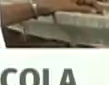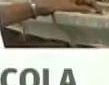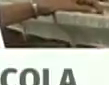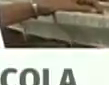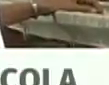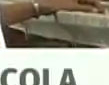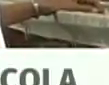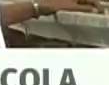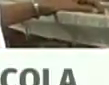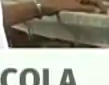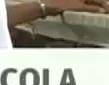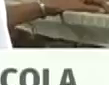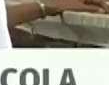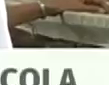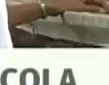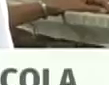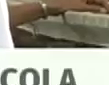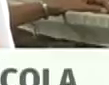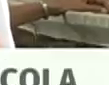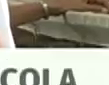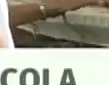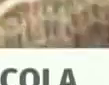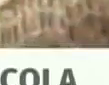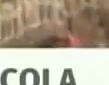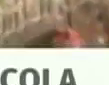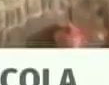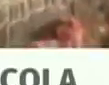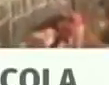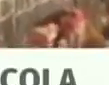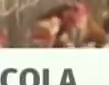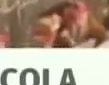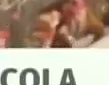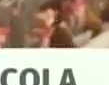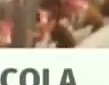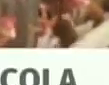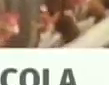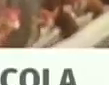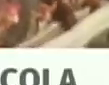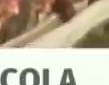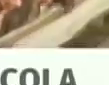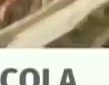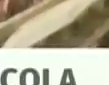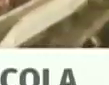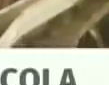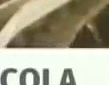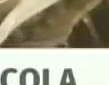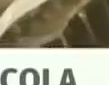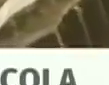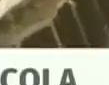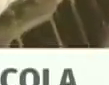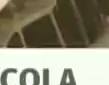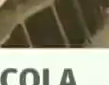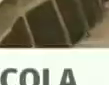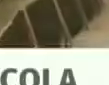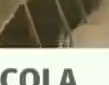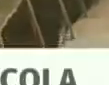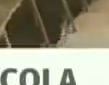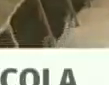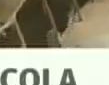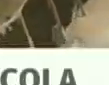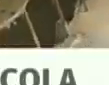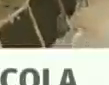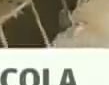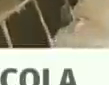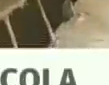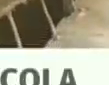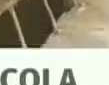éste ya debe estar entre unos 60 y 65 por ciento dependiendo una vez que si la gallina todavía no ha llegado el ciclo